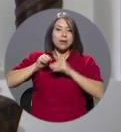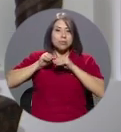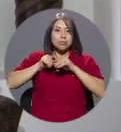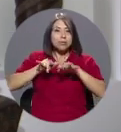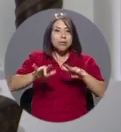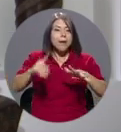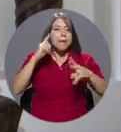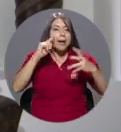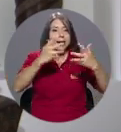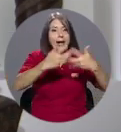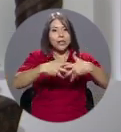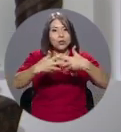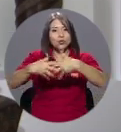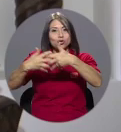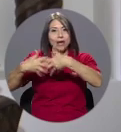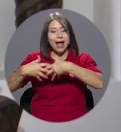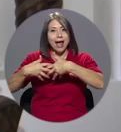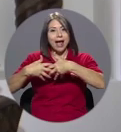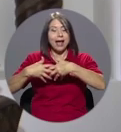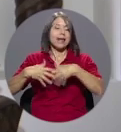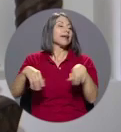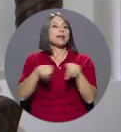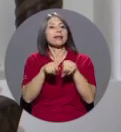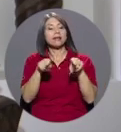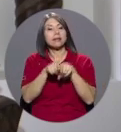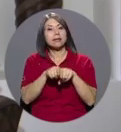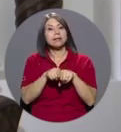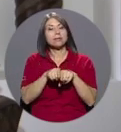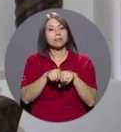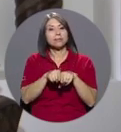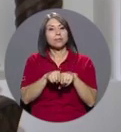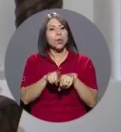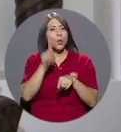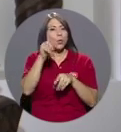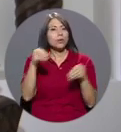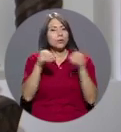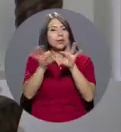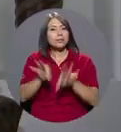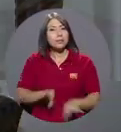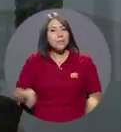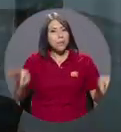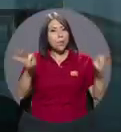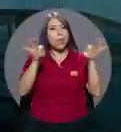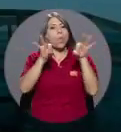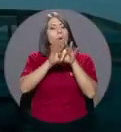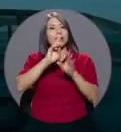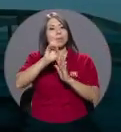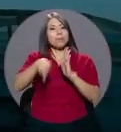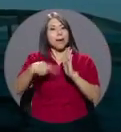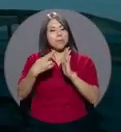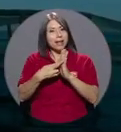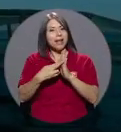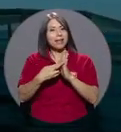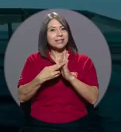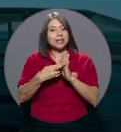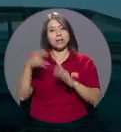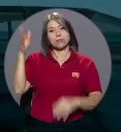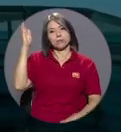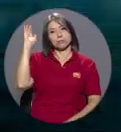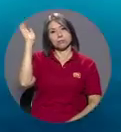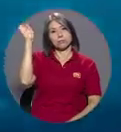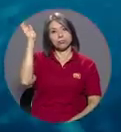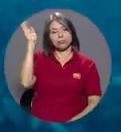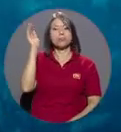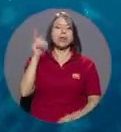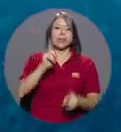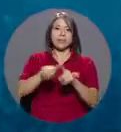universidades para la industria y incluso uno de los más importantes